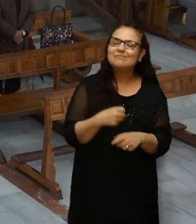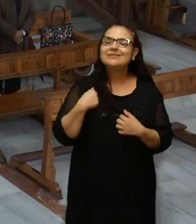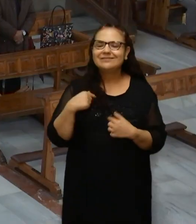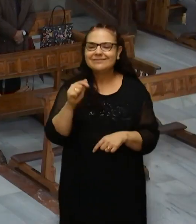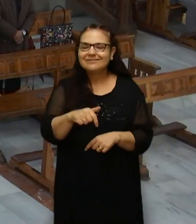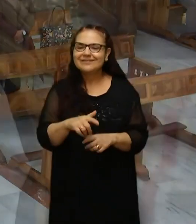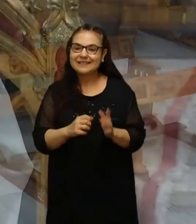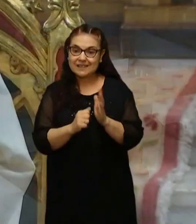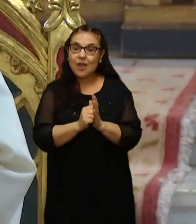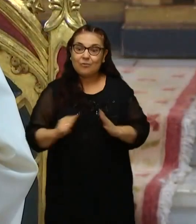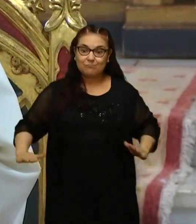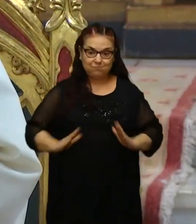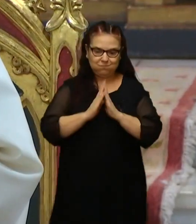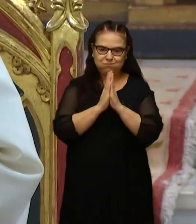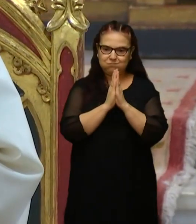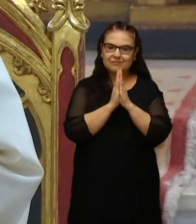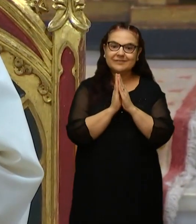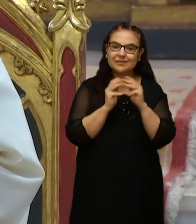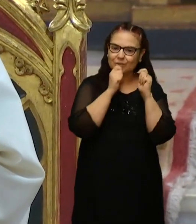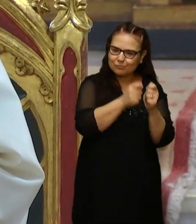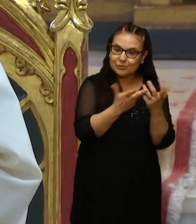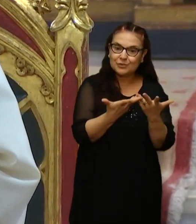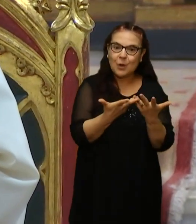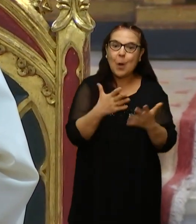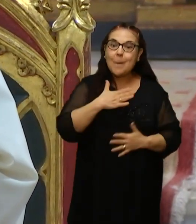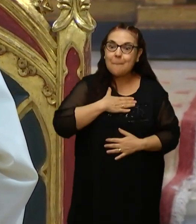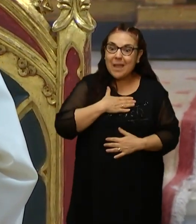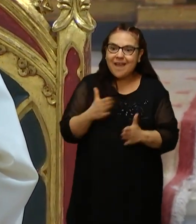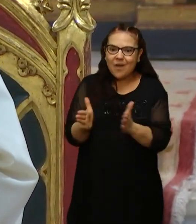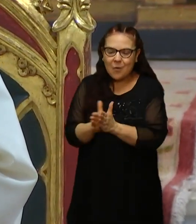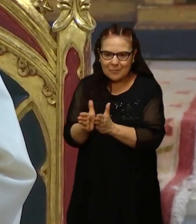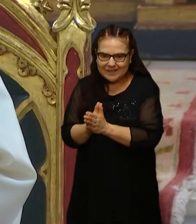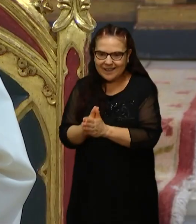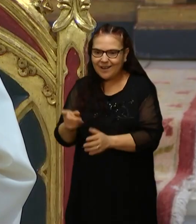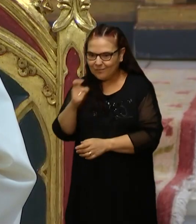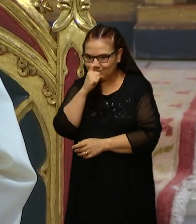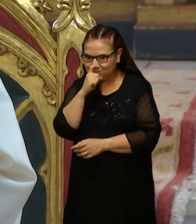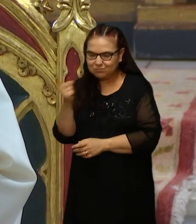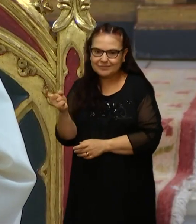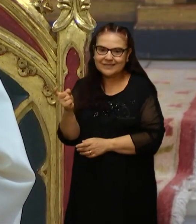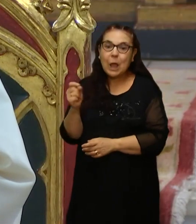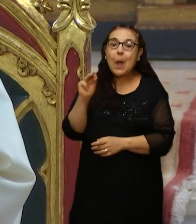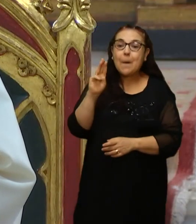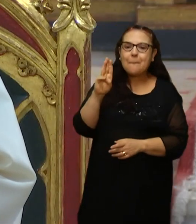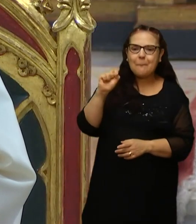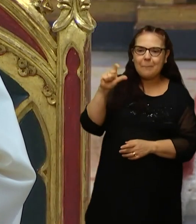las canonizaciones con también mi querida compañera recordada Paloma Gómez